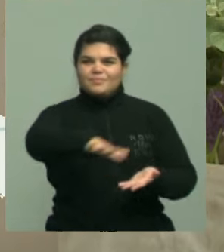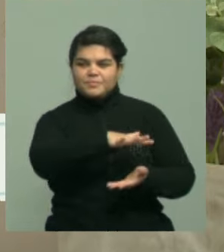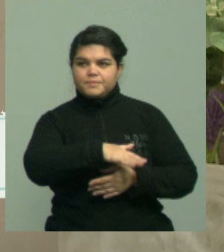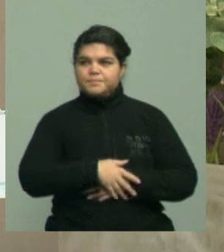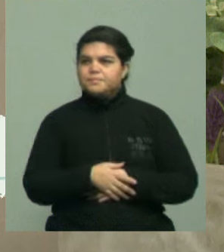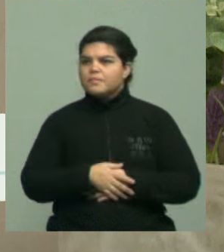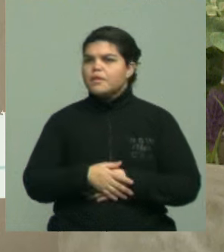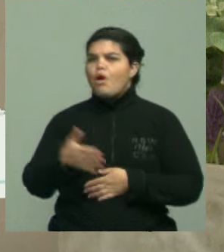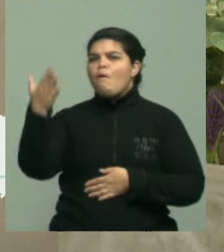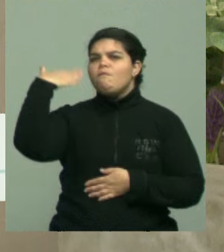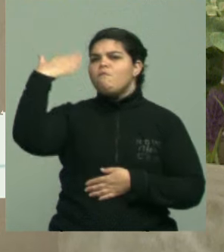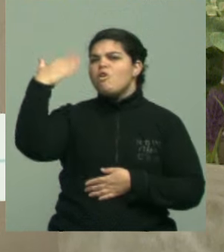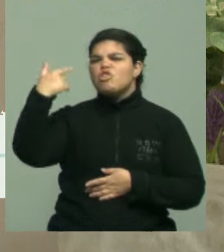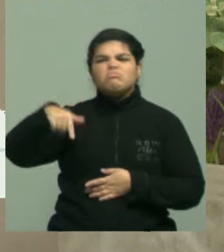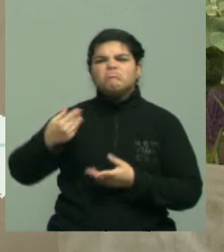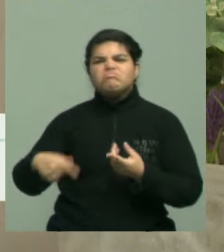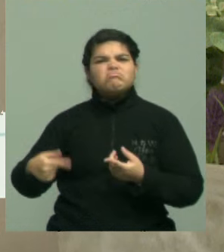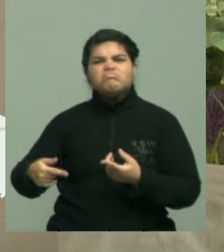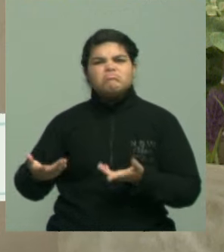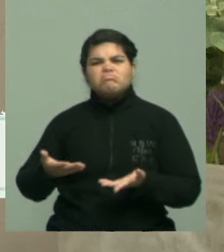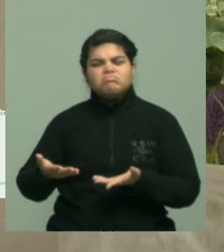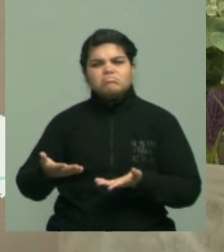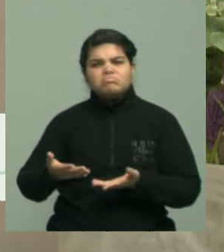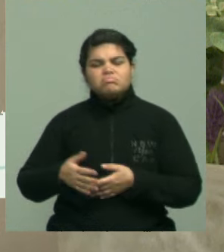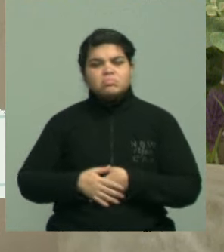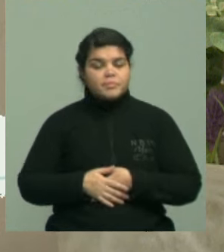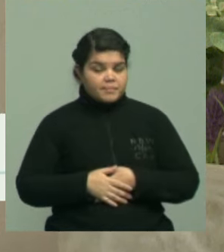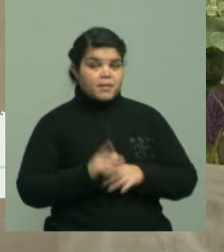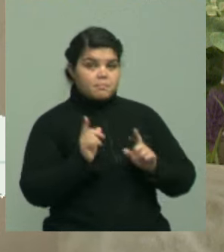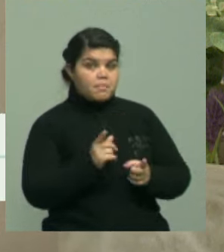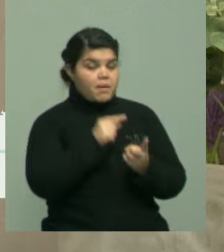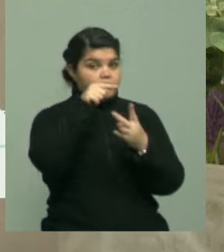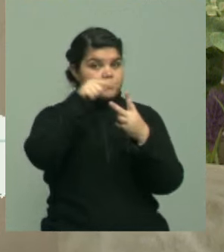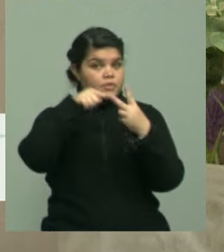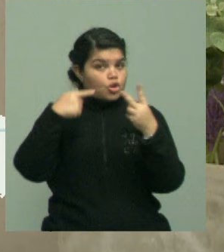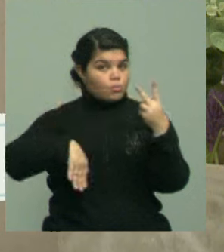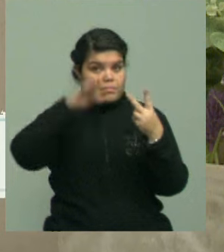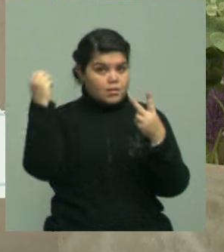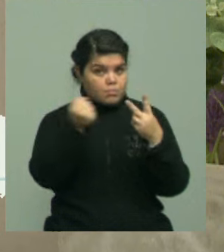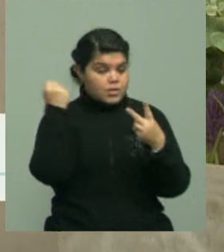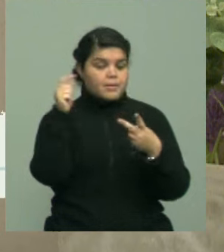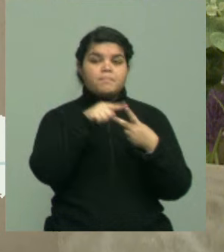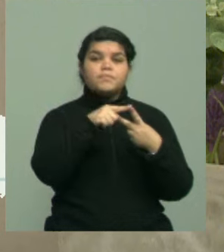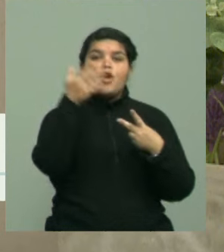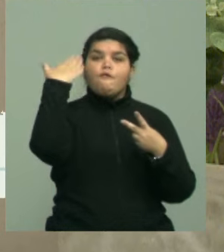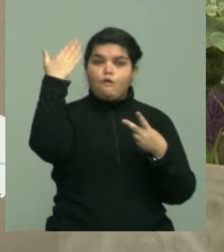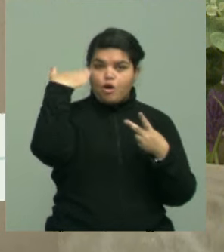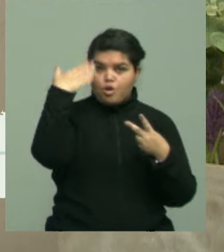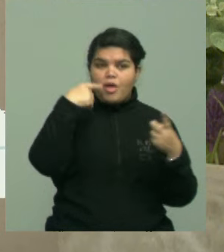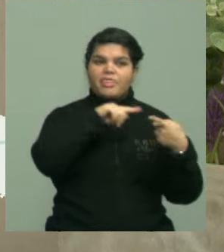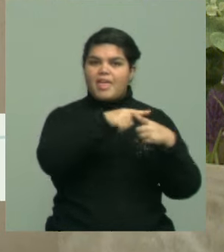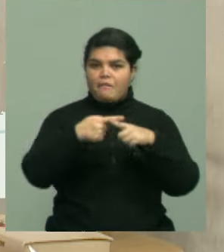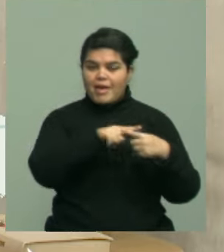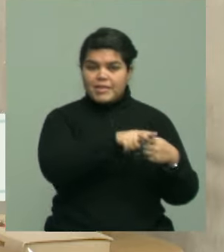los foros de debate, por ejemplo? Bueno, los foros de... tenemos dos cosas muy interesantes. Foros de debate, vamos a armar